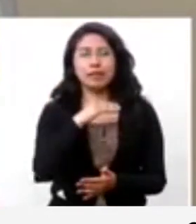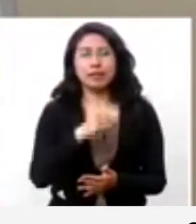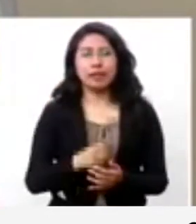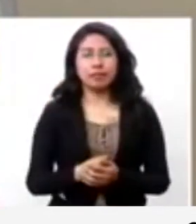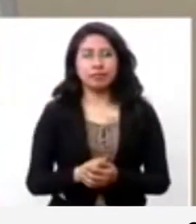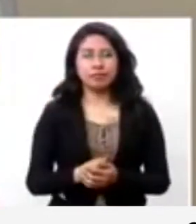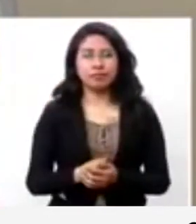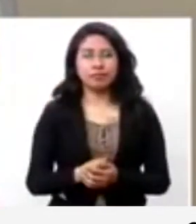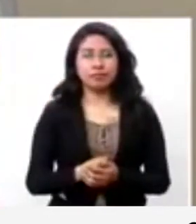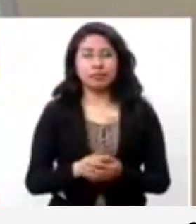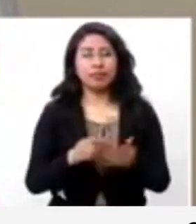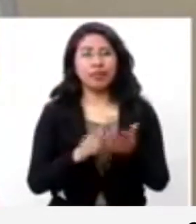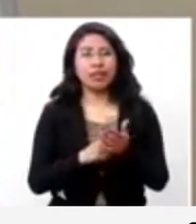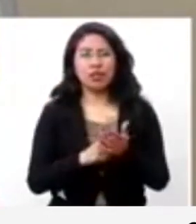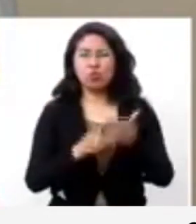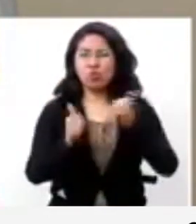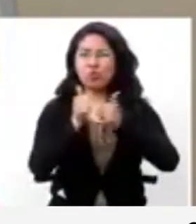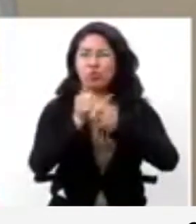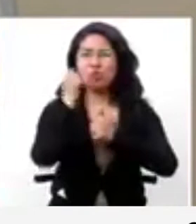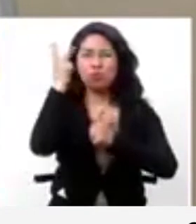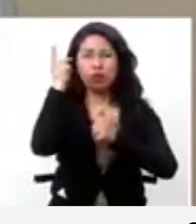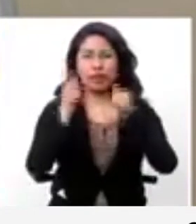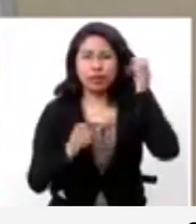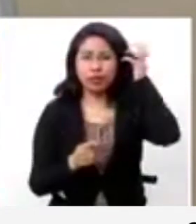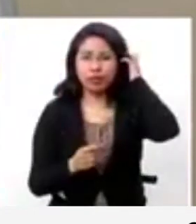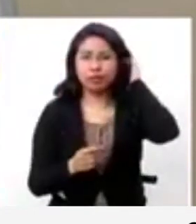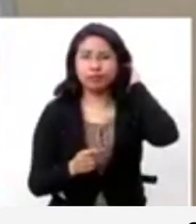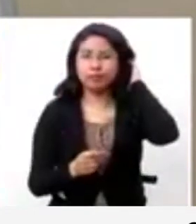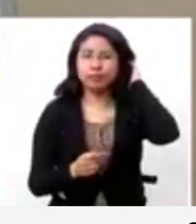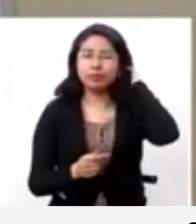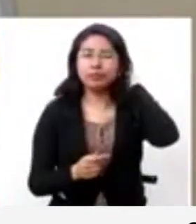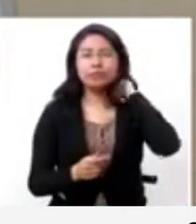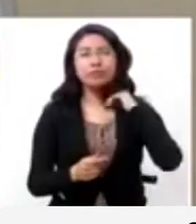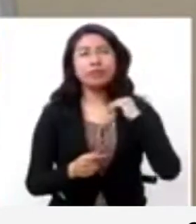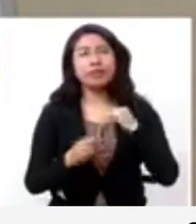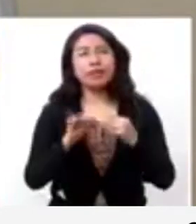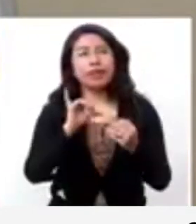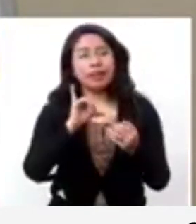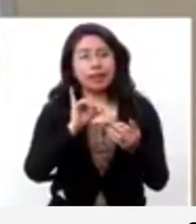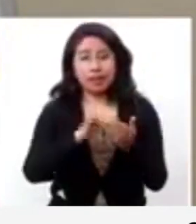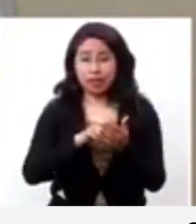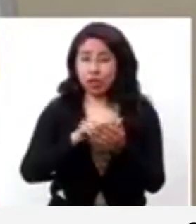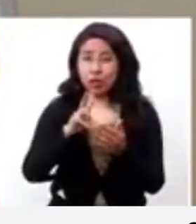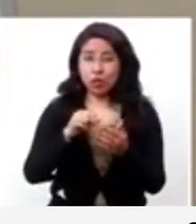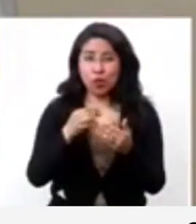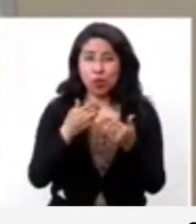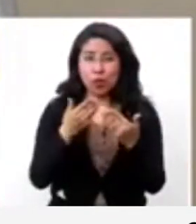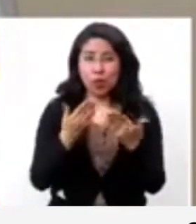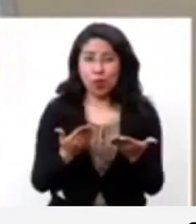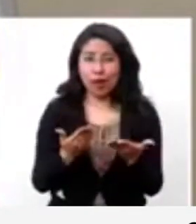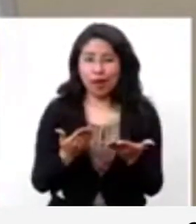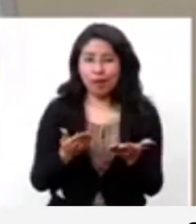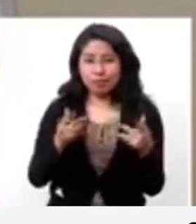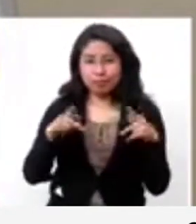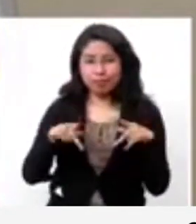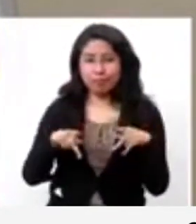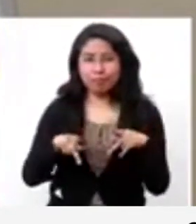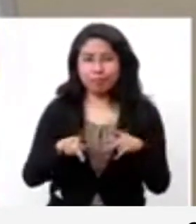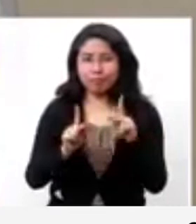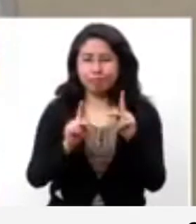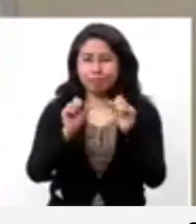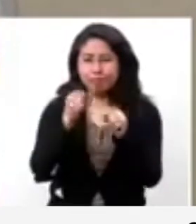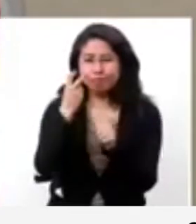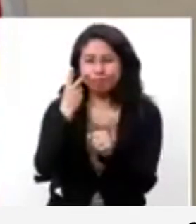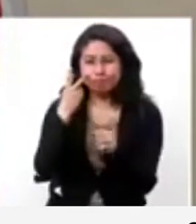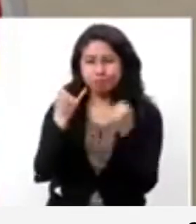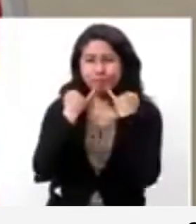una apreciación política con la cual nos quieren procesar sin haber tenido la posibilidad de leer los datos que